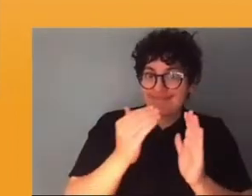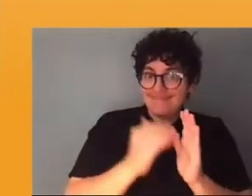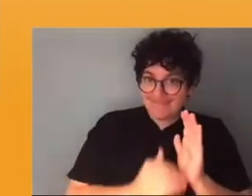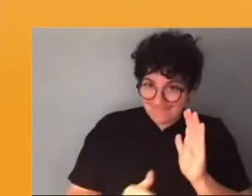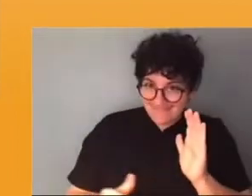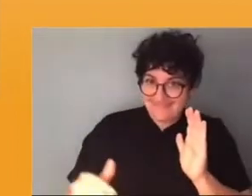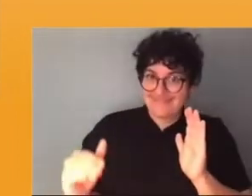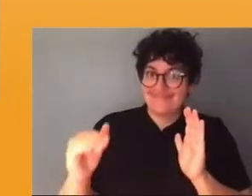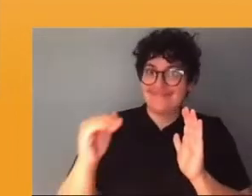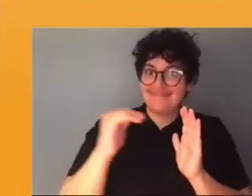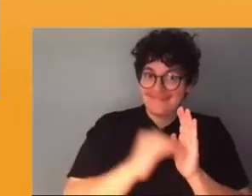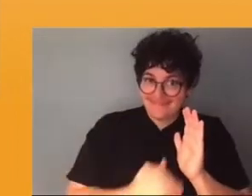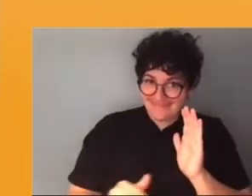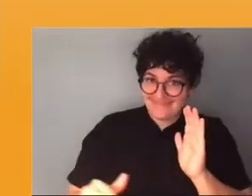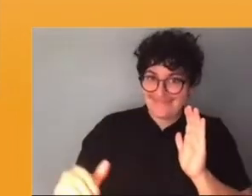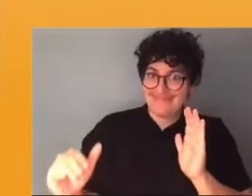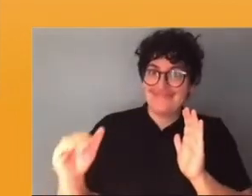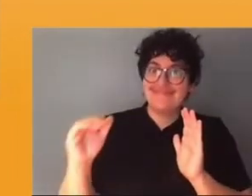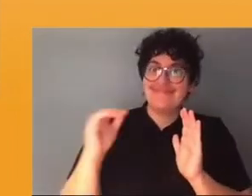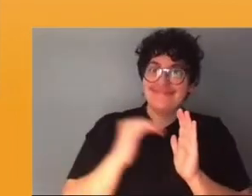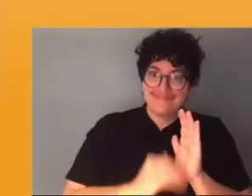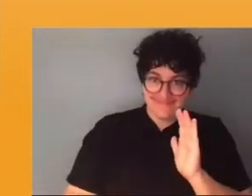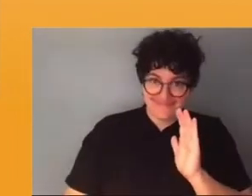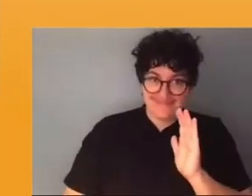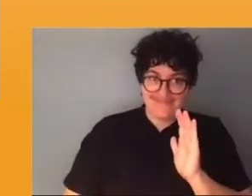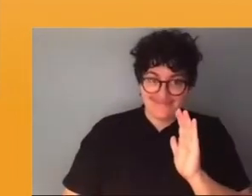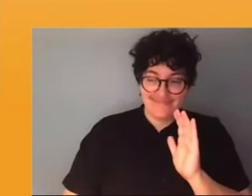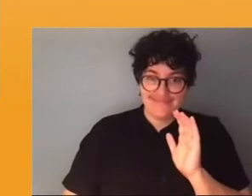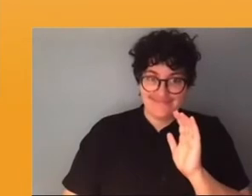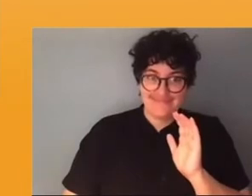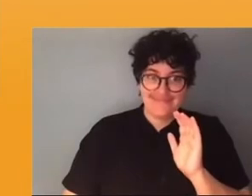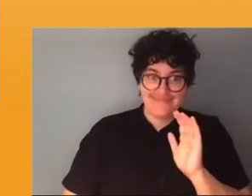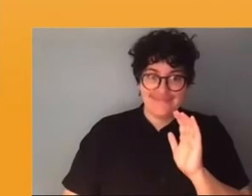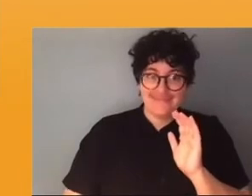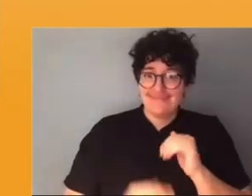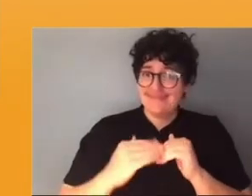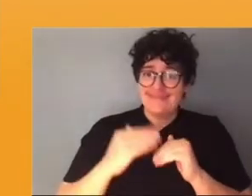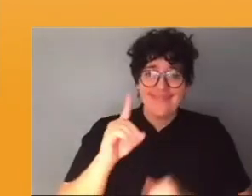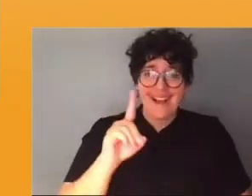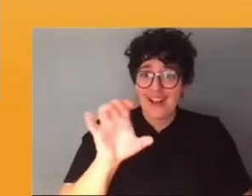una y otra vez. Más de 100